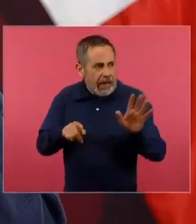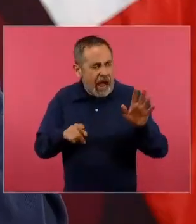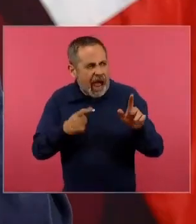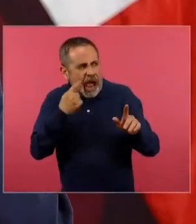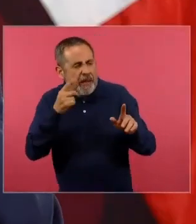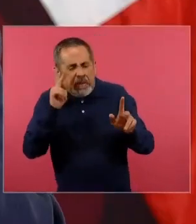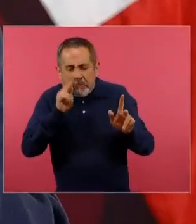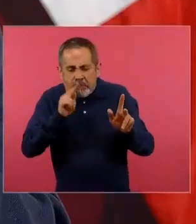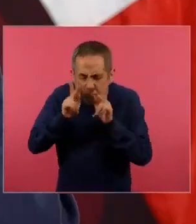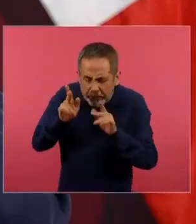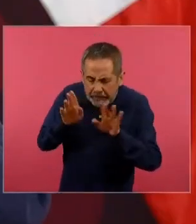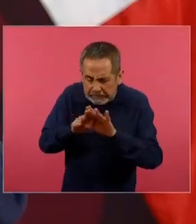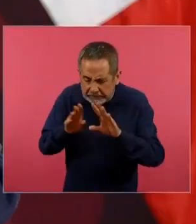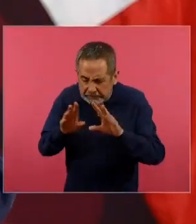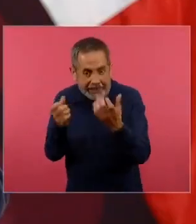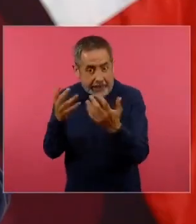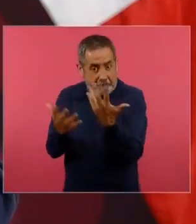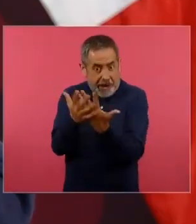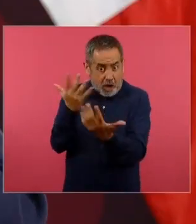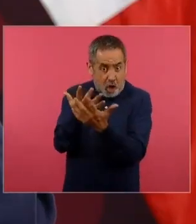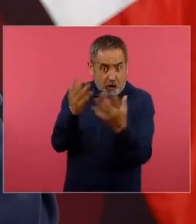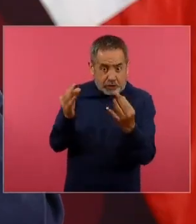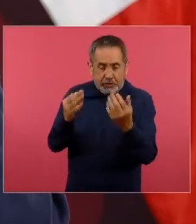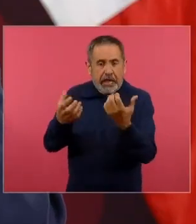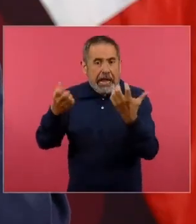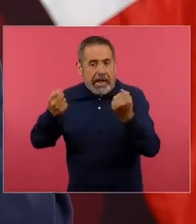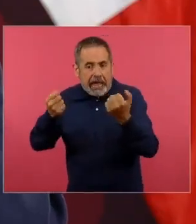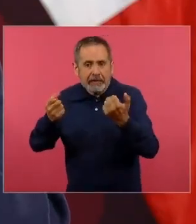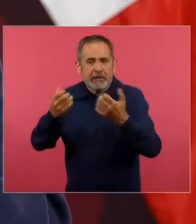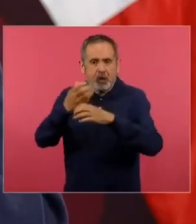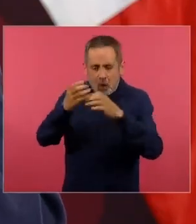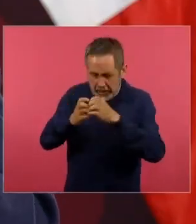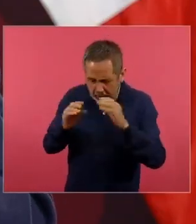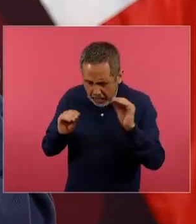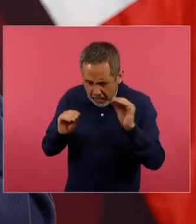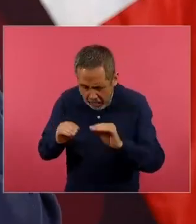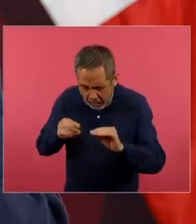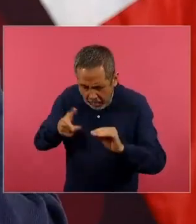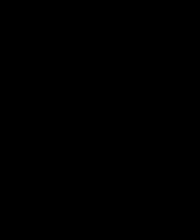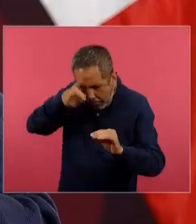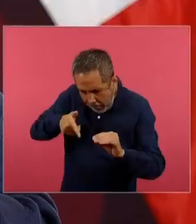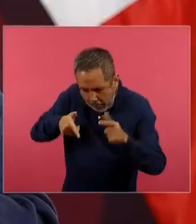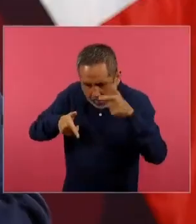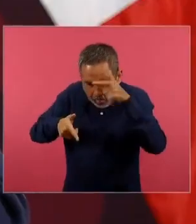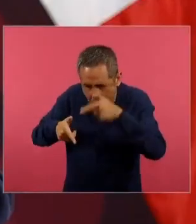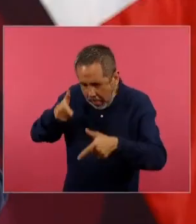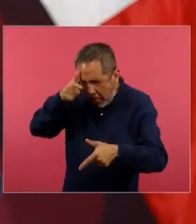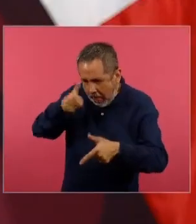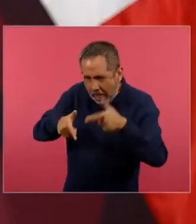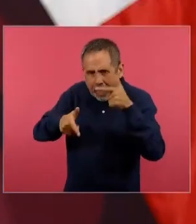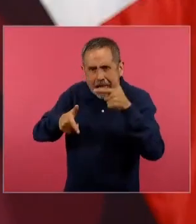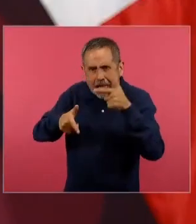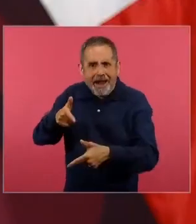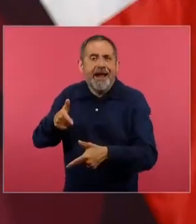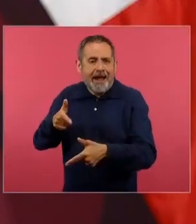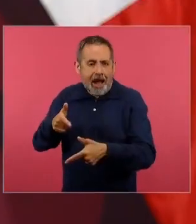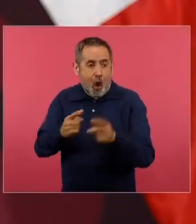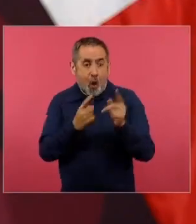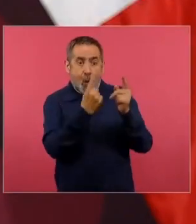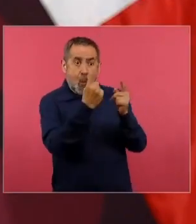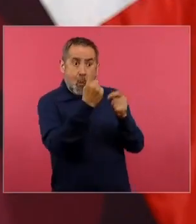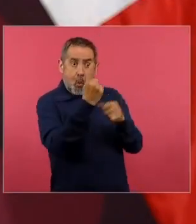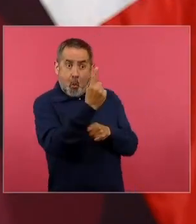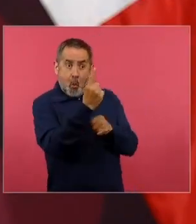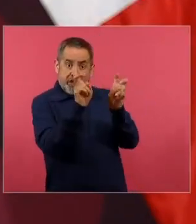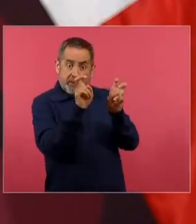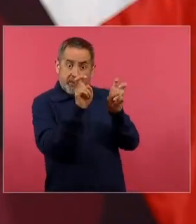experimentos con leche o con otro producto para ir determinando estos elementos. O sea, esto es lo que queremos